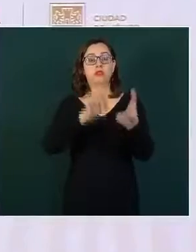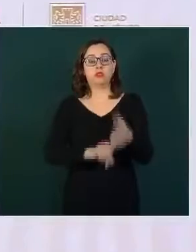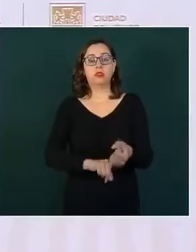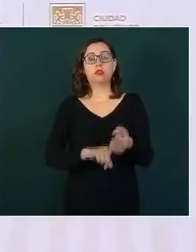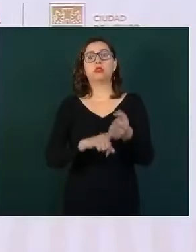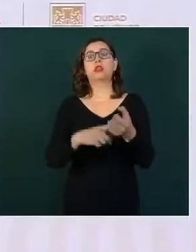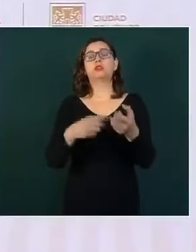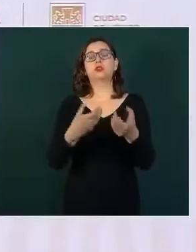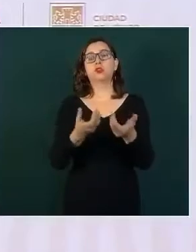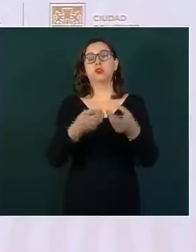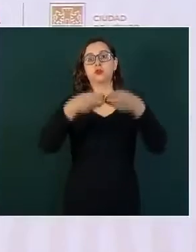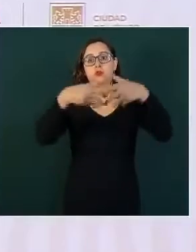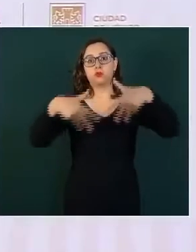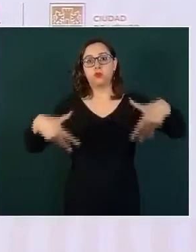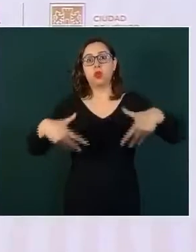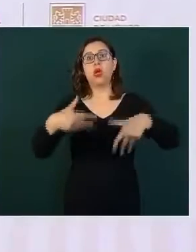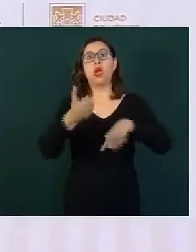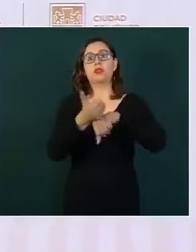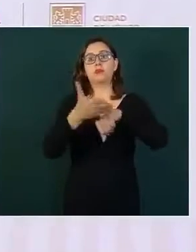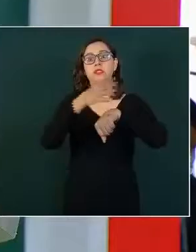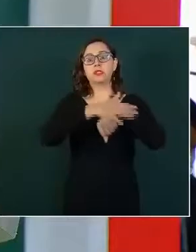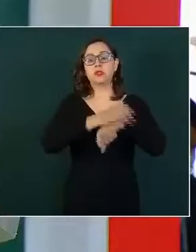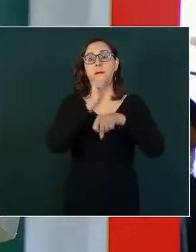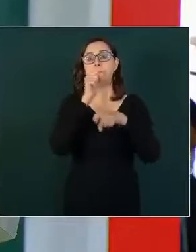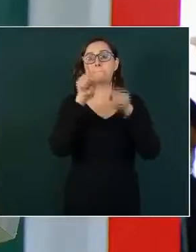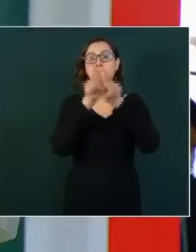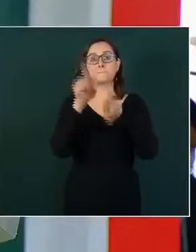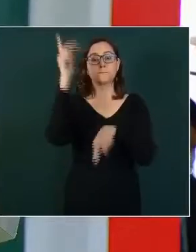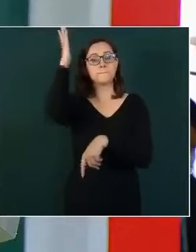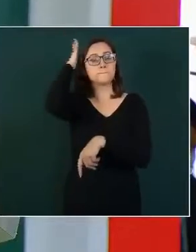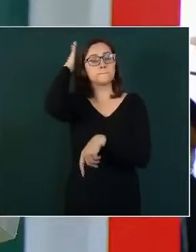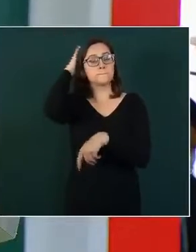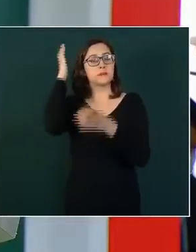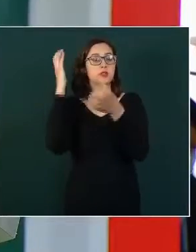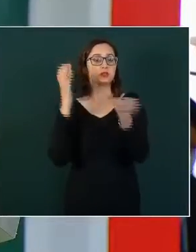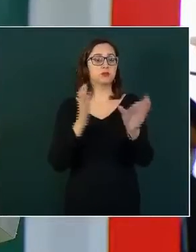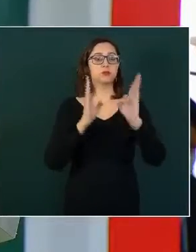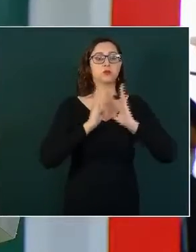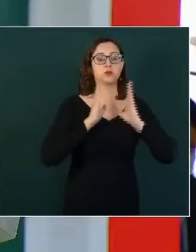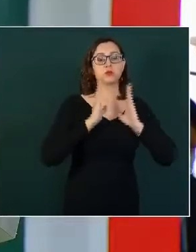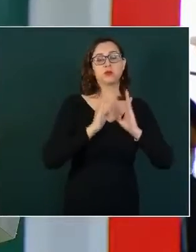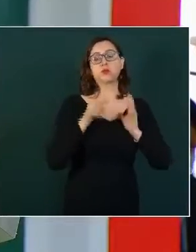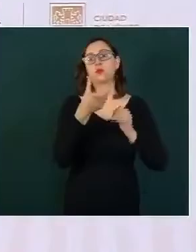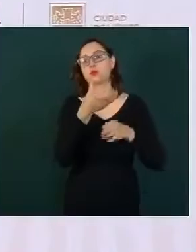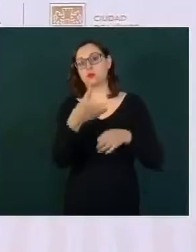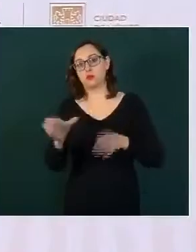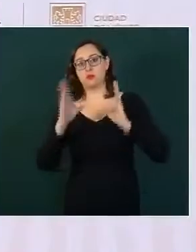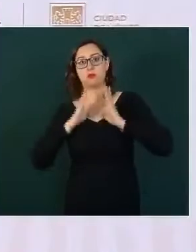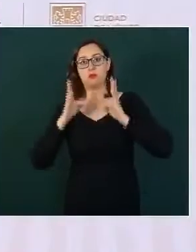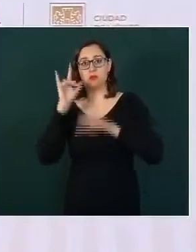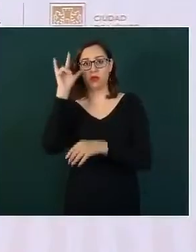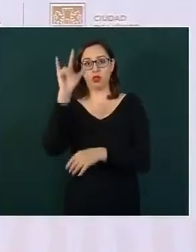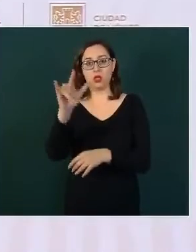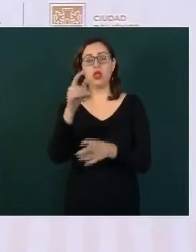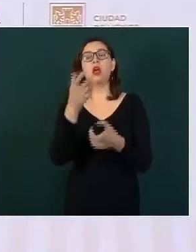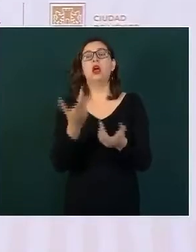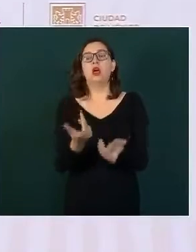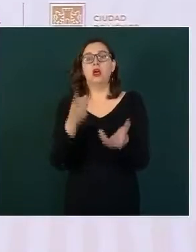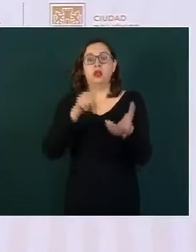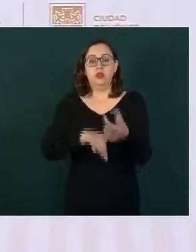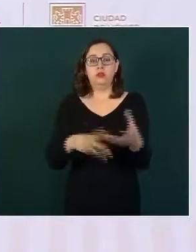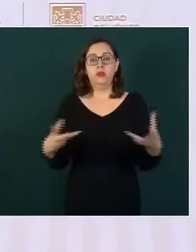las comandancias del Ejército Mexicano y de la Fuerza Aérea Mexicana a través del Estado Mayor de la Defensa